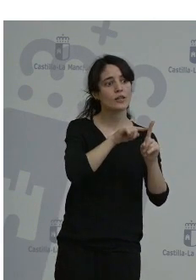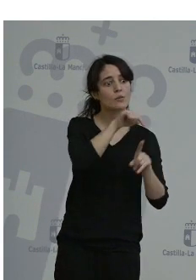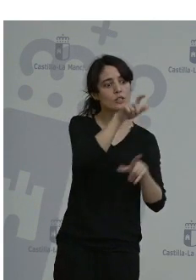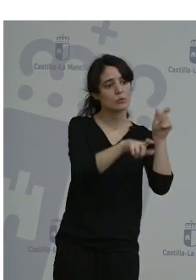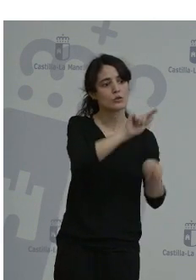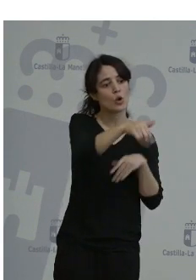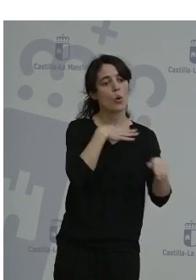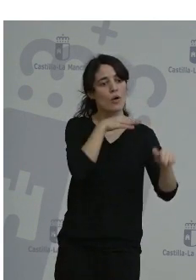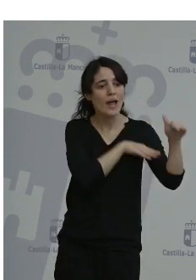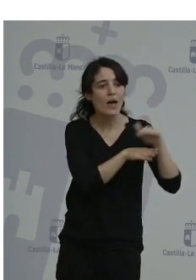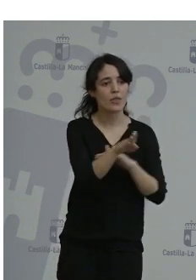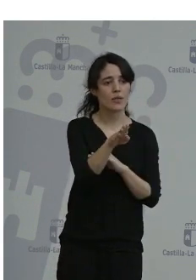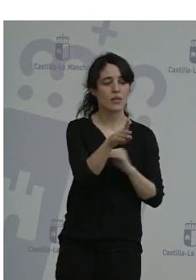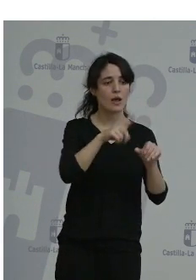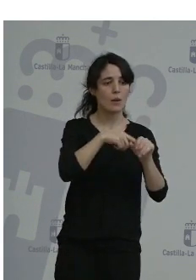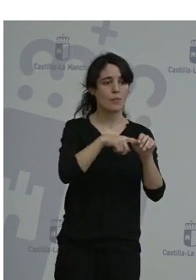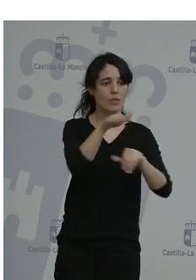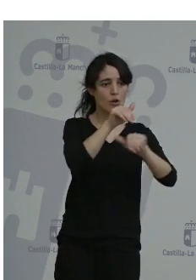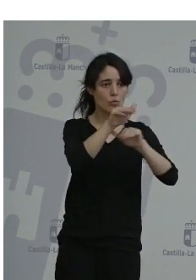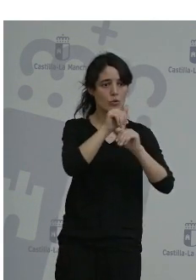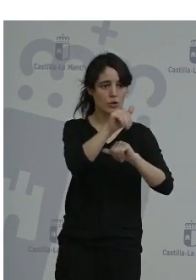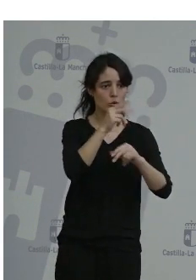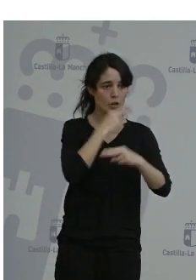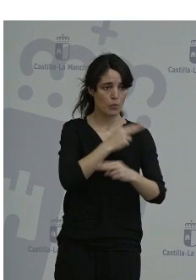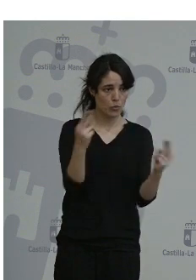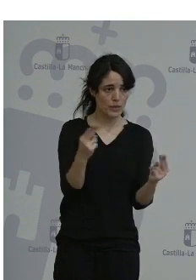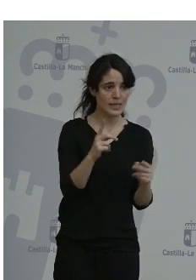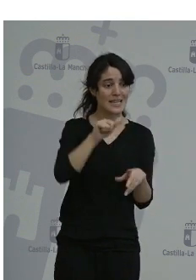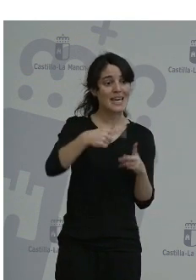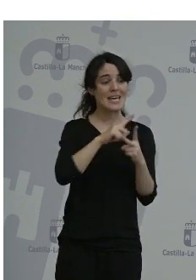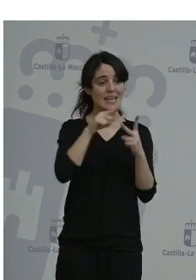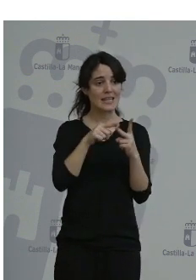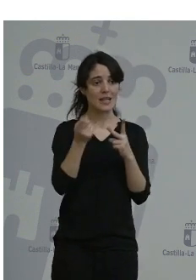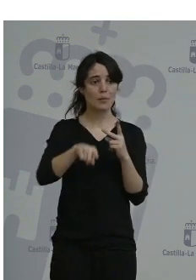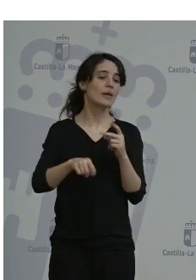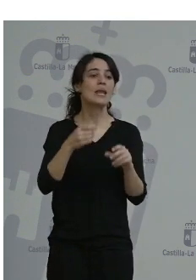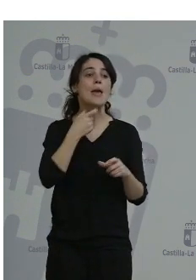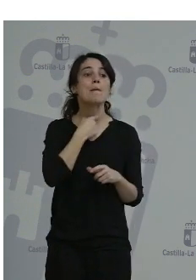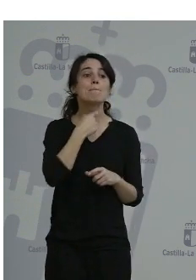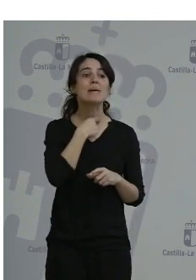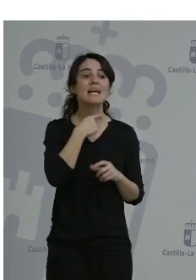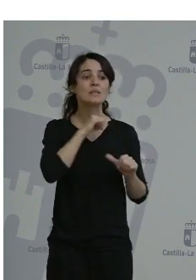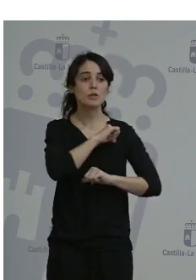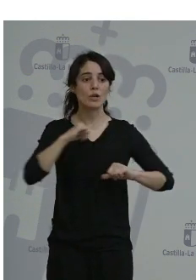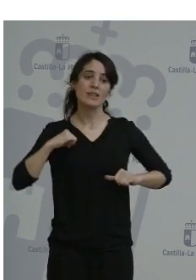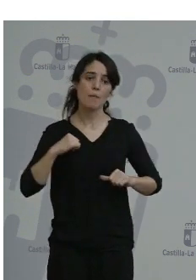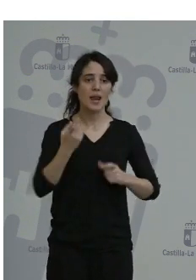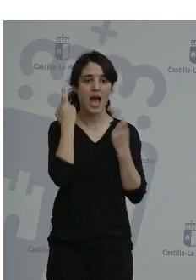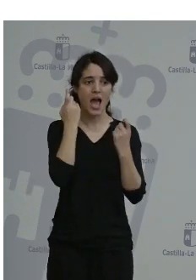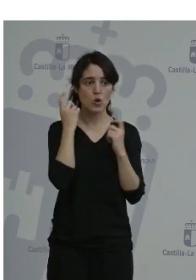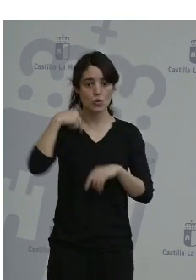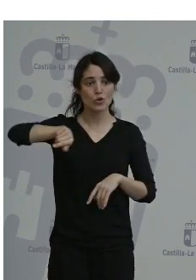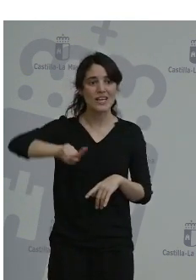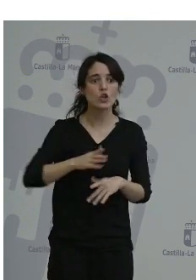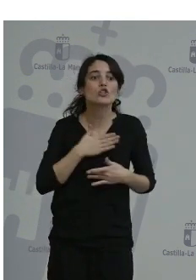convocatoria de función pública y a las becas personalizadas también para los alumnos que así lo